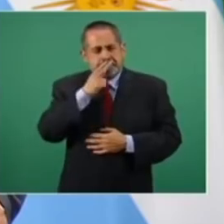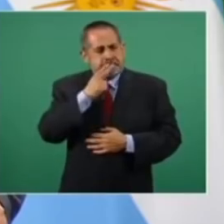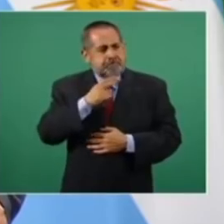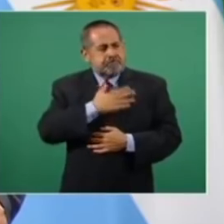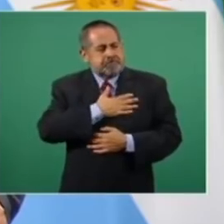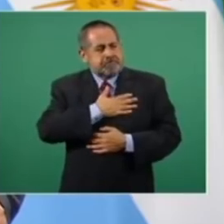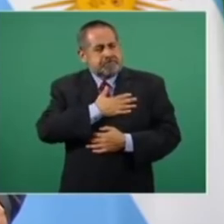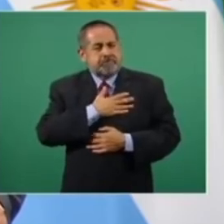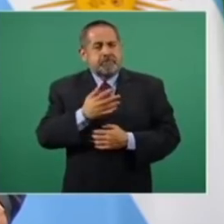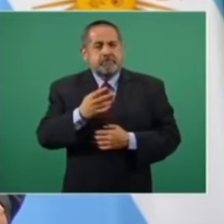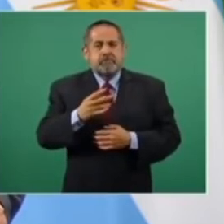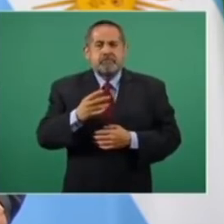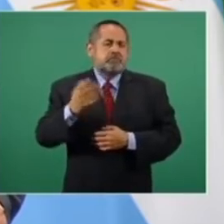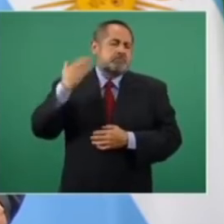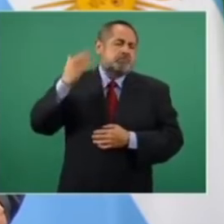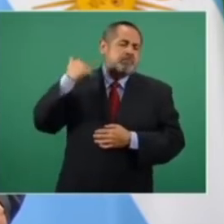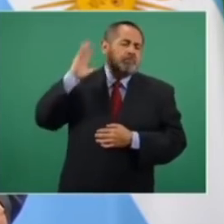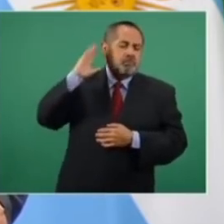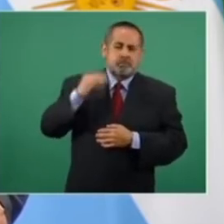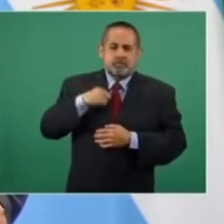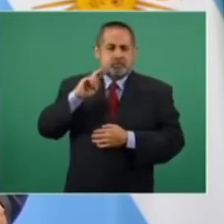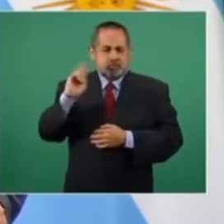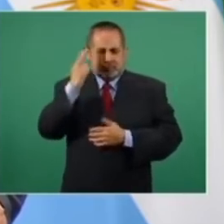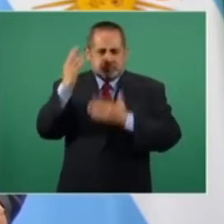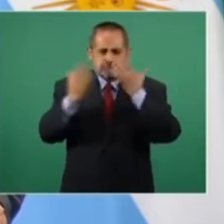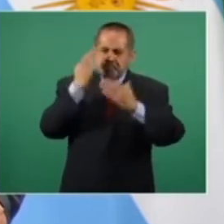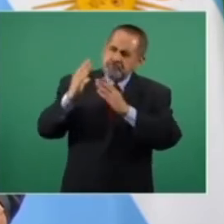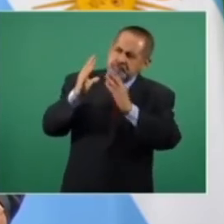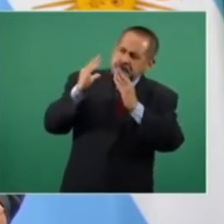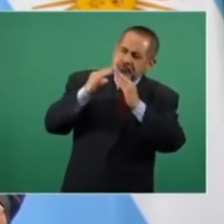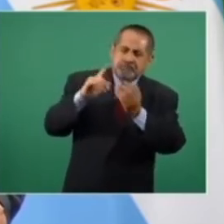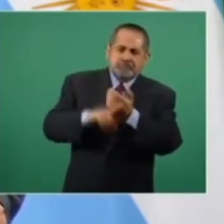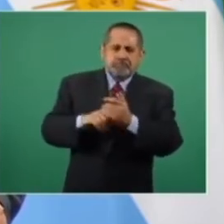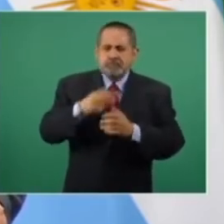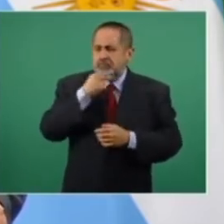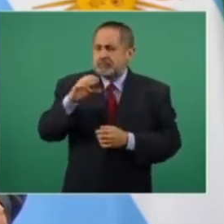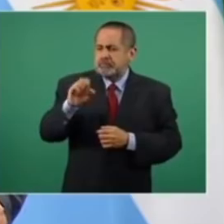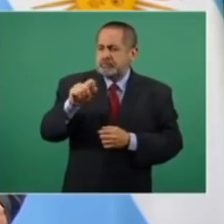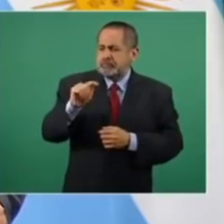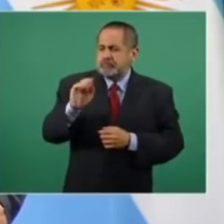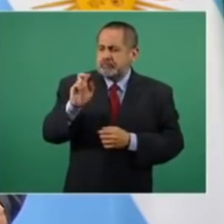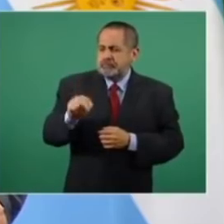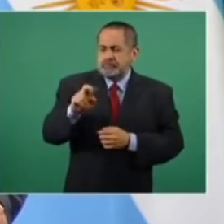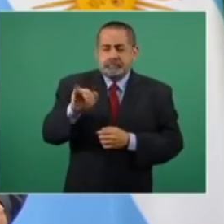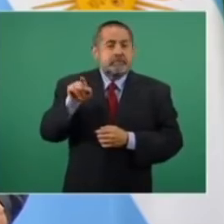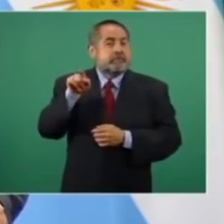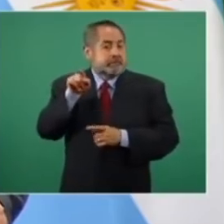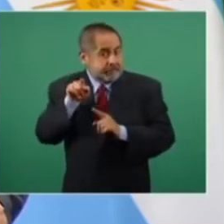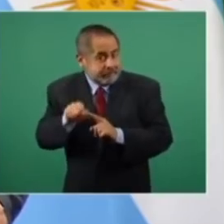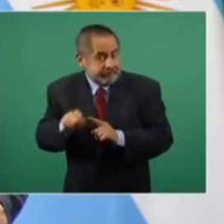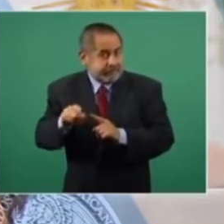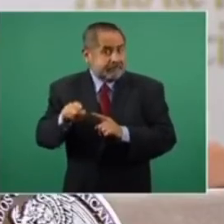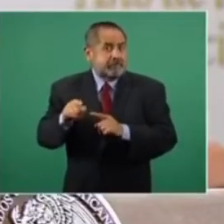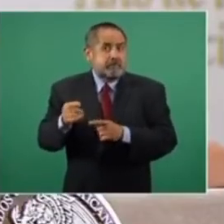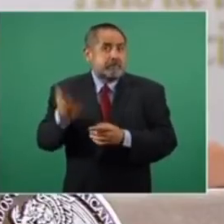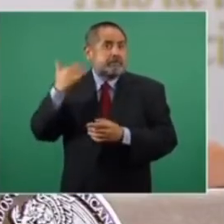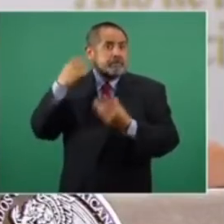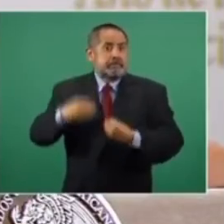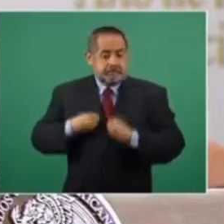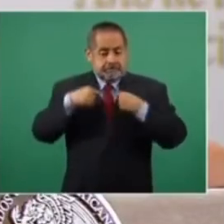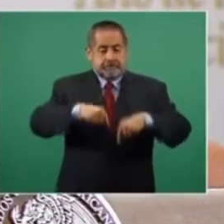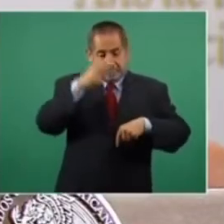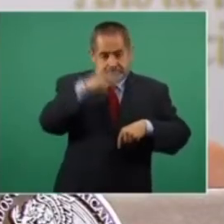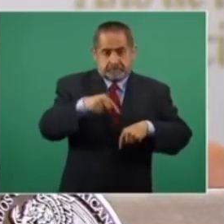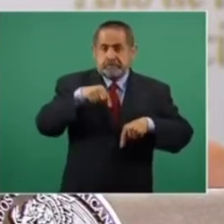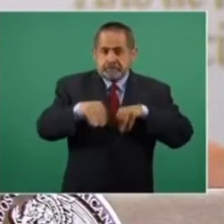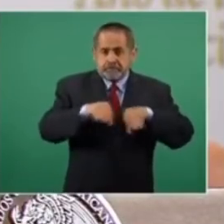maestro en el derecho penal, mi querido Esteban Rigui, que vivió aquí todos los años de la dictadura y